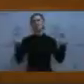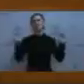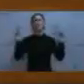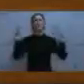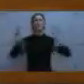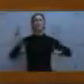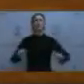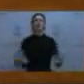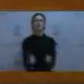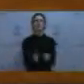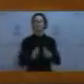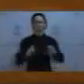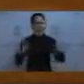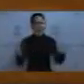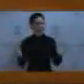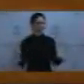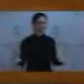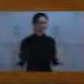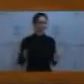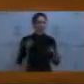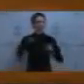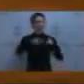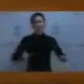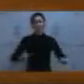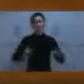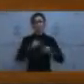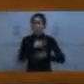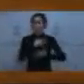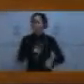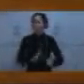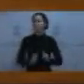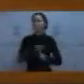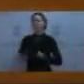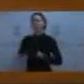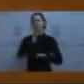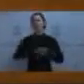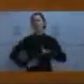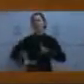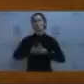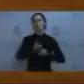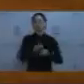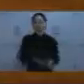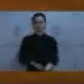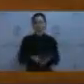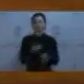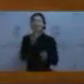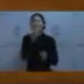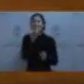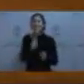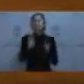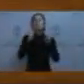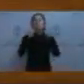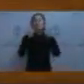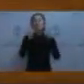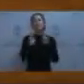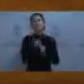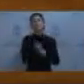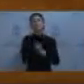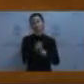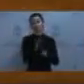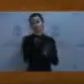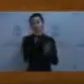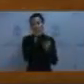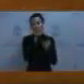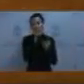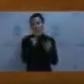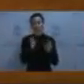población. Todos los presentes sabemos que con voluntad hay solución a estos problemas menores, si se atajan. Ahora, catastróficos,